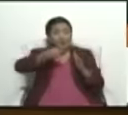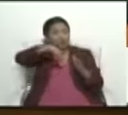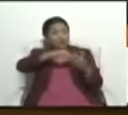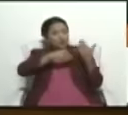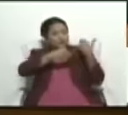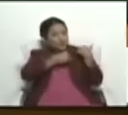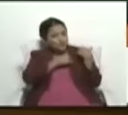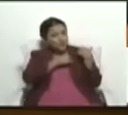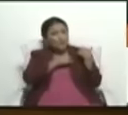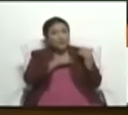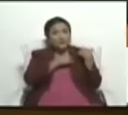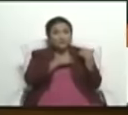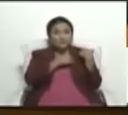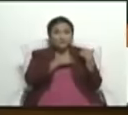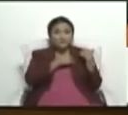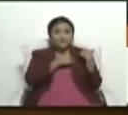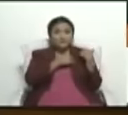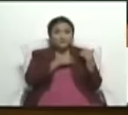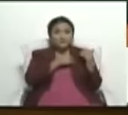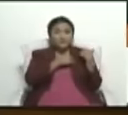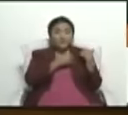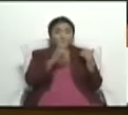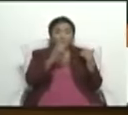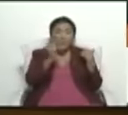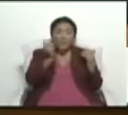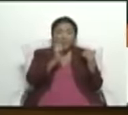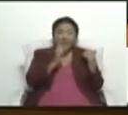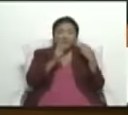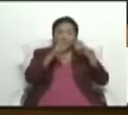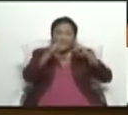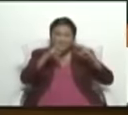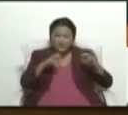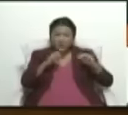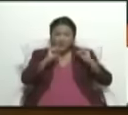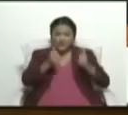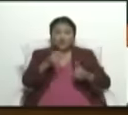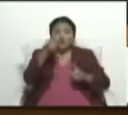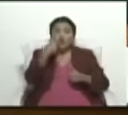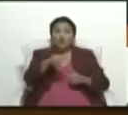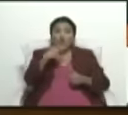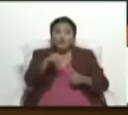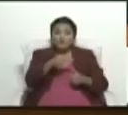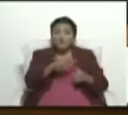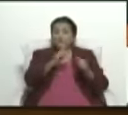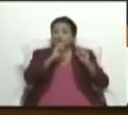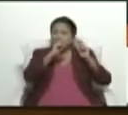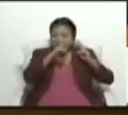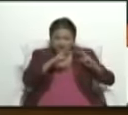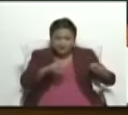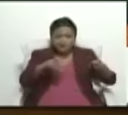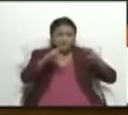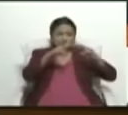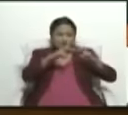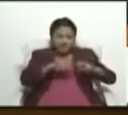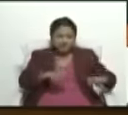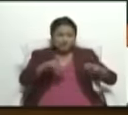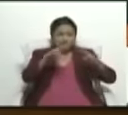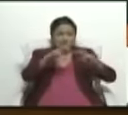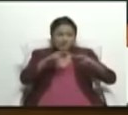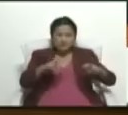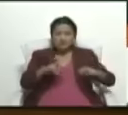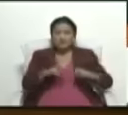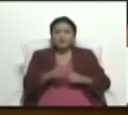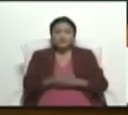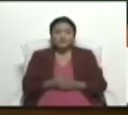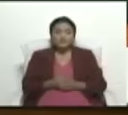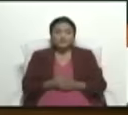liderazgo, durante dos arduos meses, yo diría a principios de noviembre hasta este momento,